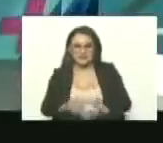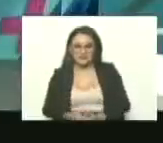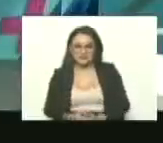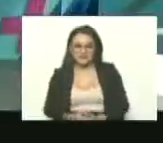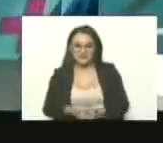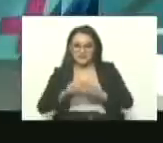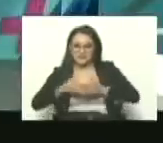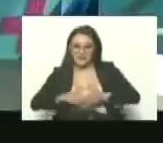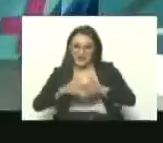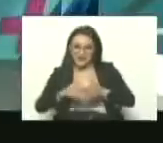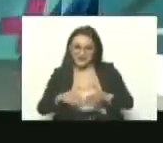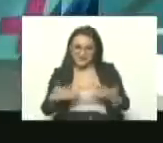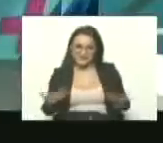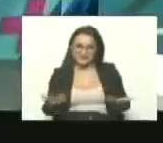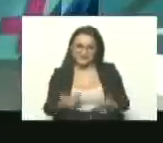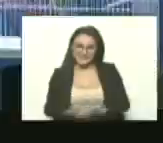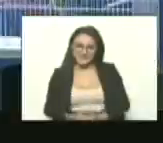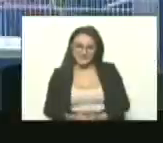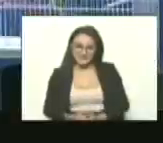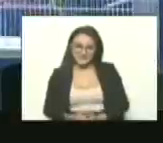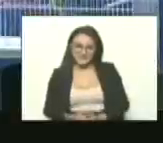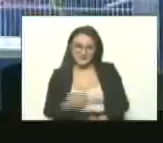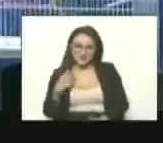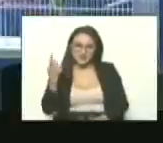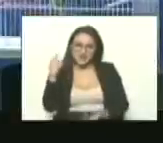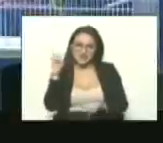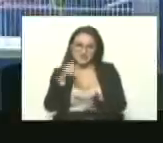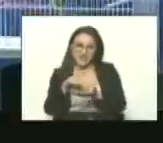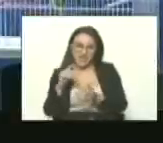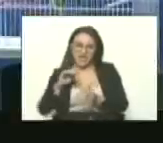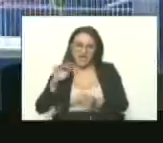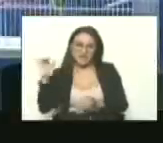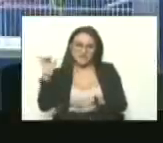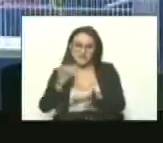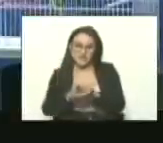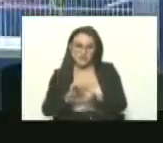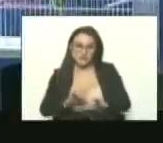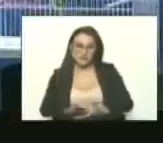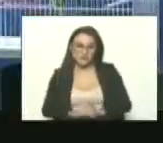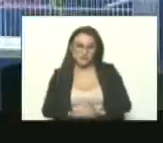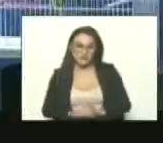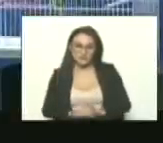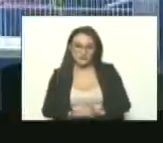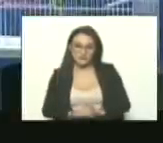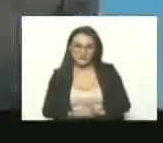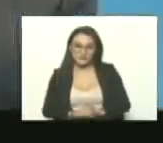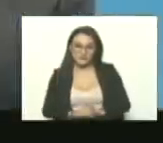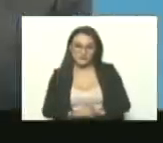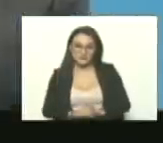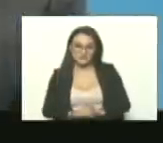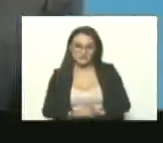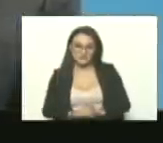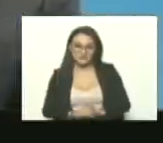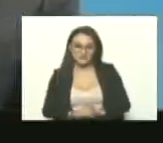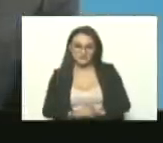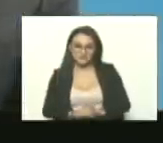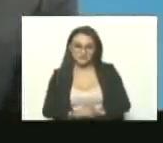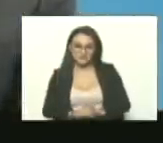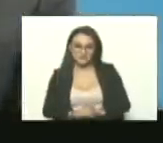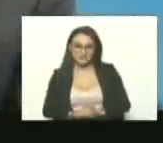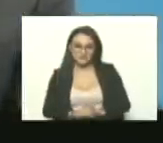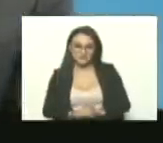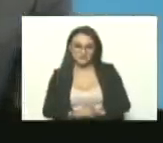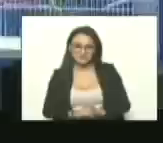fueron? No, nosotros vinimos ayer por avión, realmente fue un esfuerzo. No, yo digo... Tú dices que son del Amazonas.